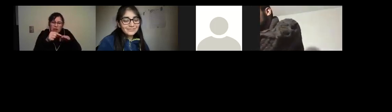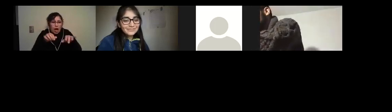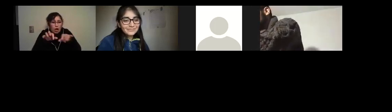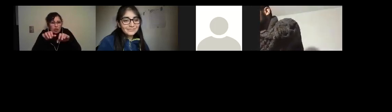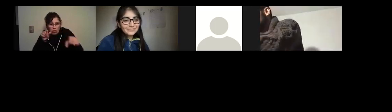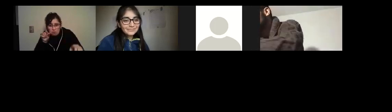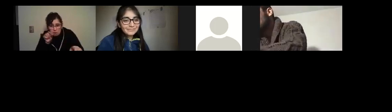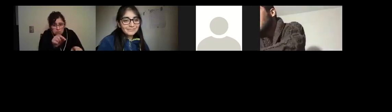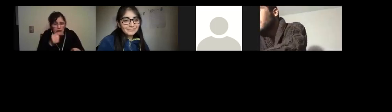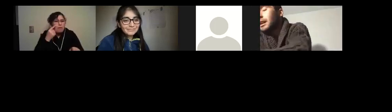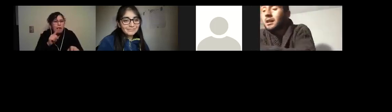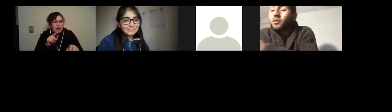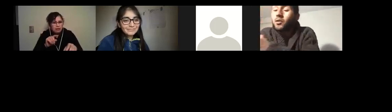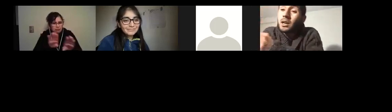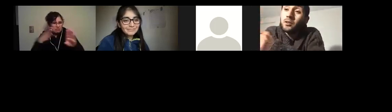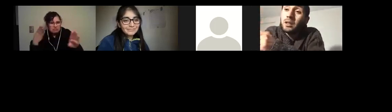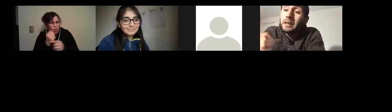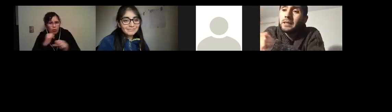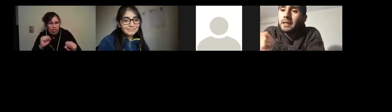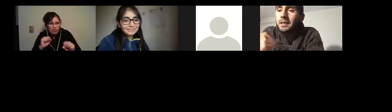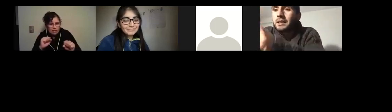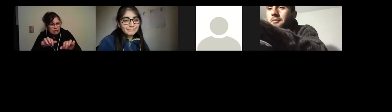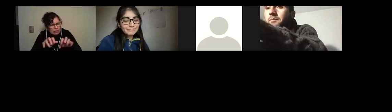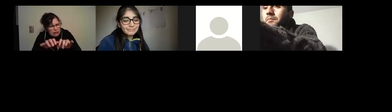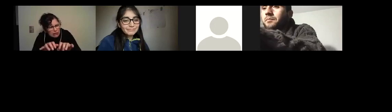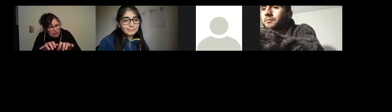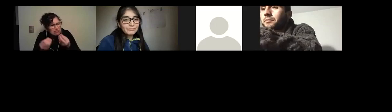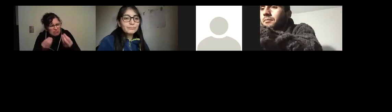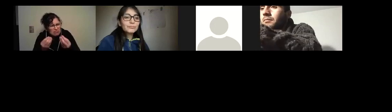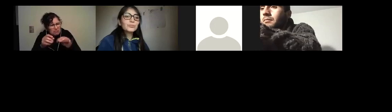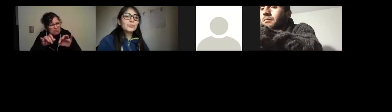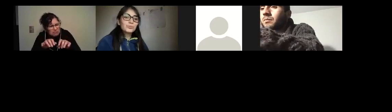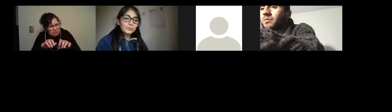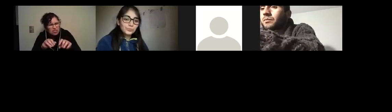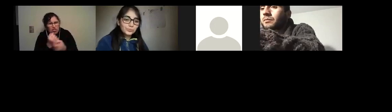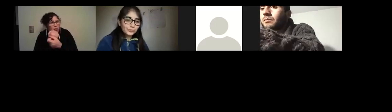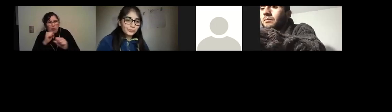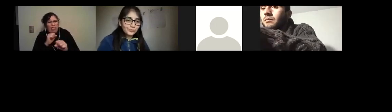muchas veces o sea, en algunos casos de demencia, ¿ya?